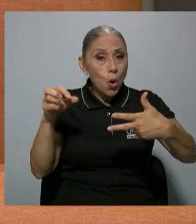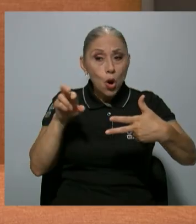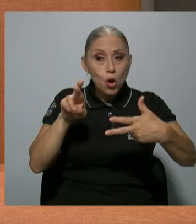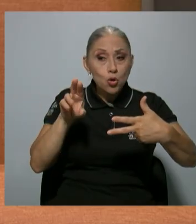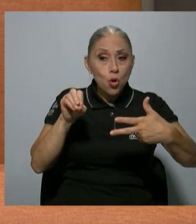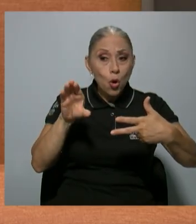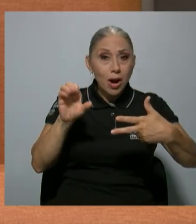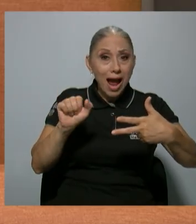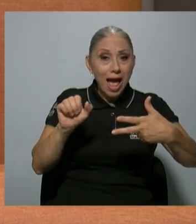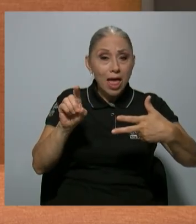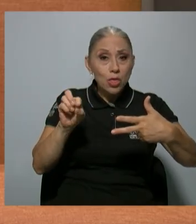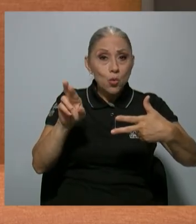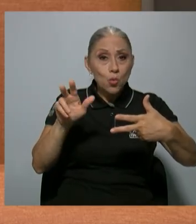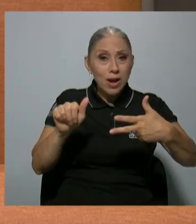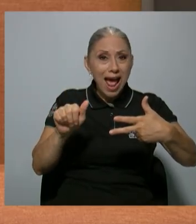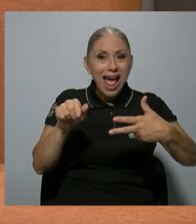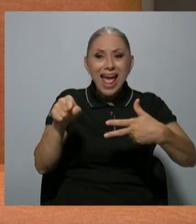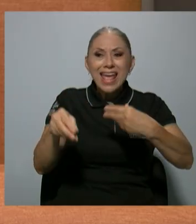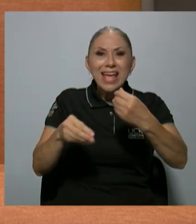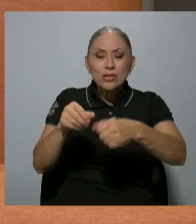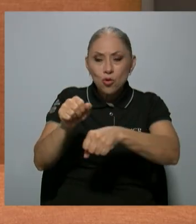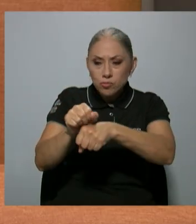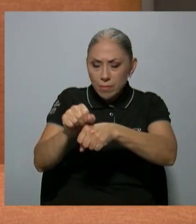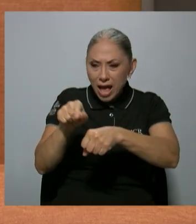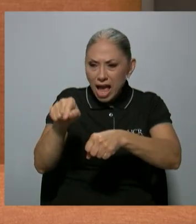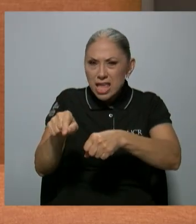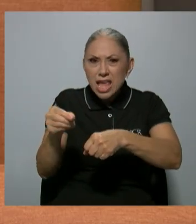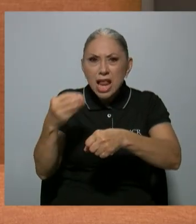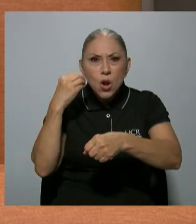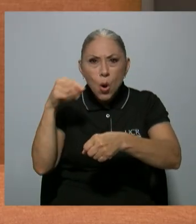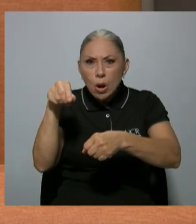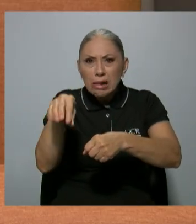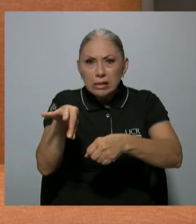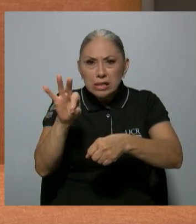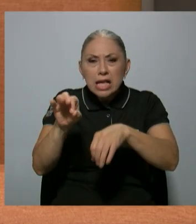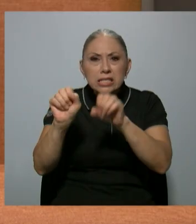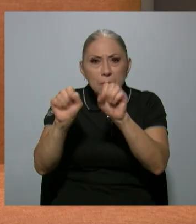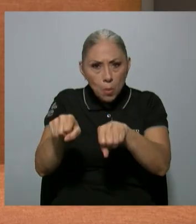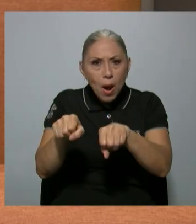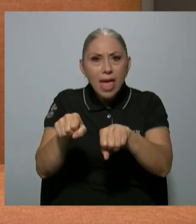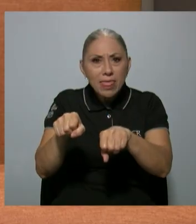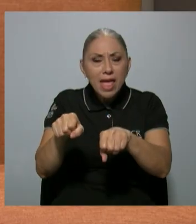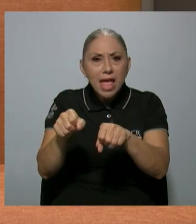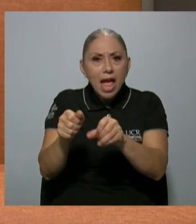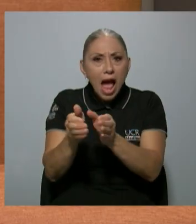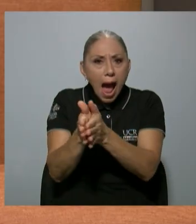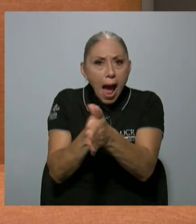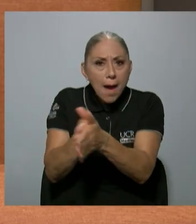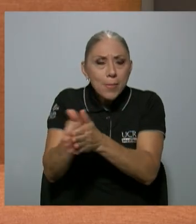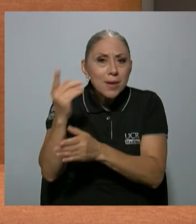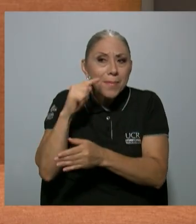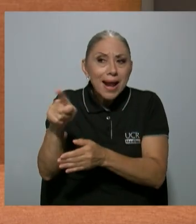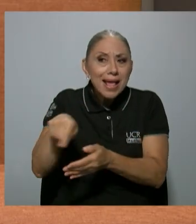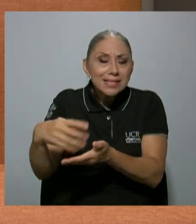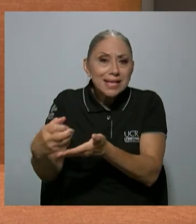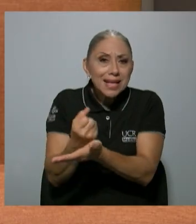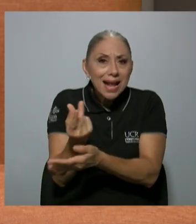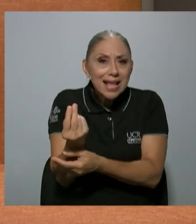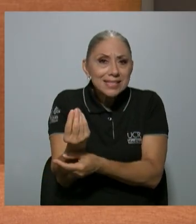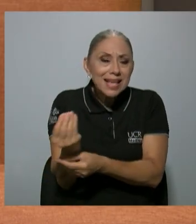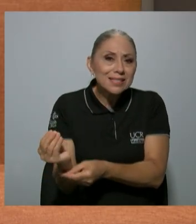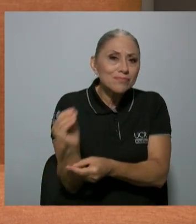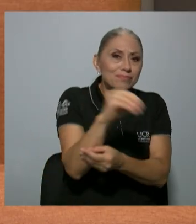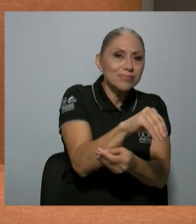se puede tokenizar para poder garantizar que esas ganancias vayan a las comunidades. Vamos a ver,